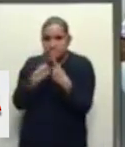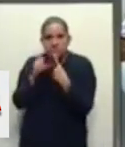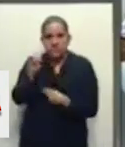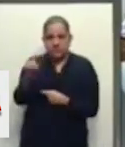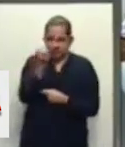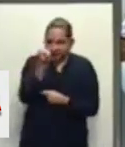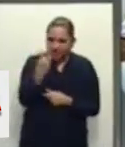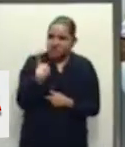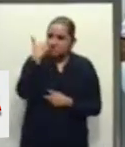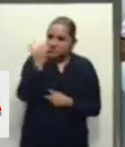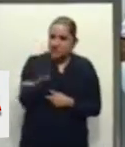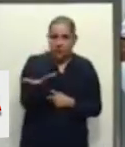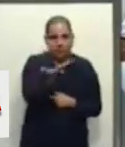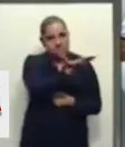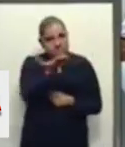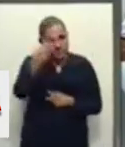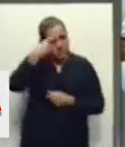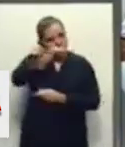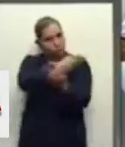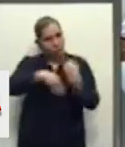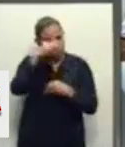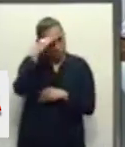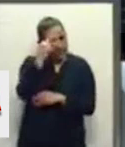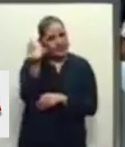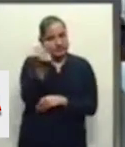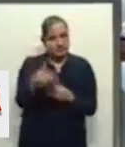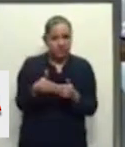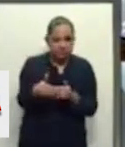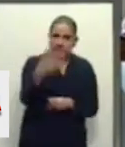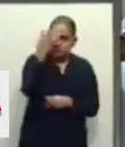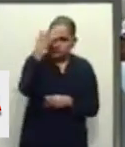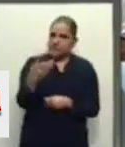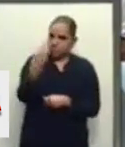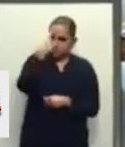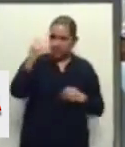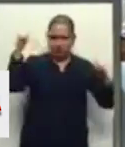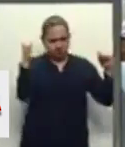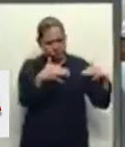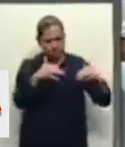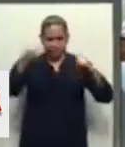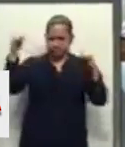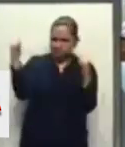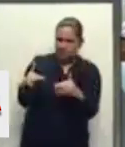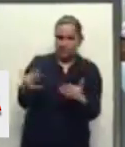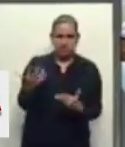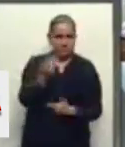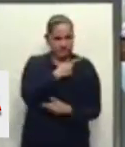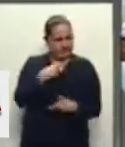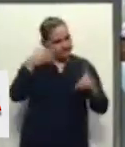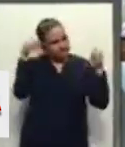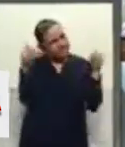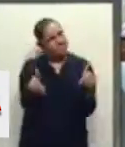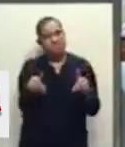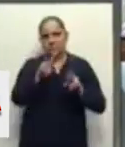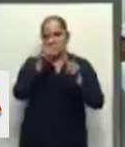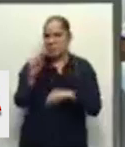vayamos a un periodo extraordinario para discutir esto. sale el presidente con sus acuerdos